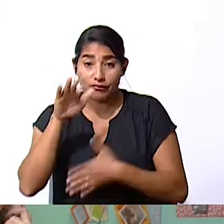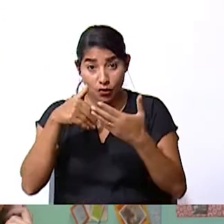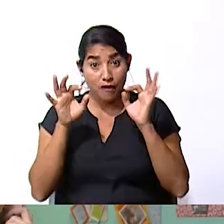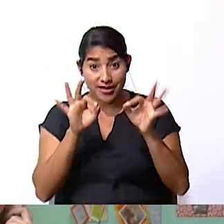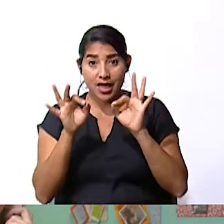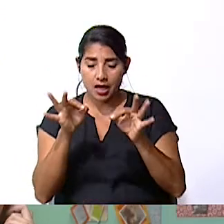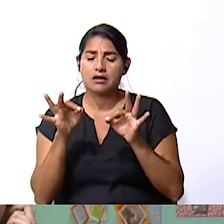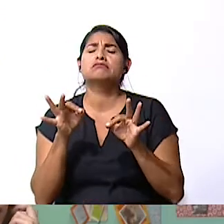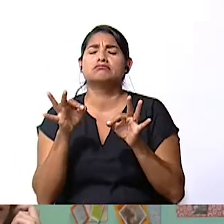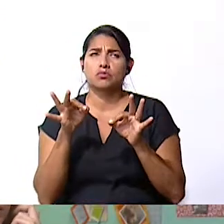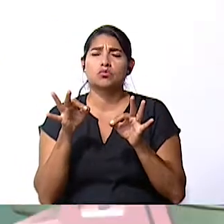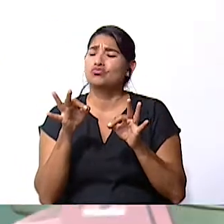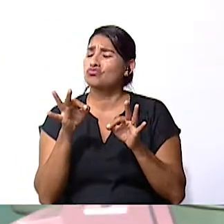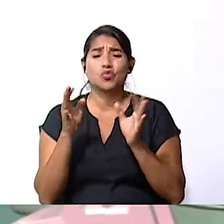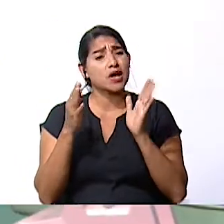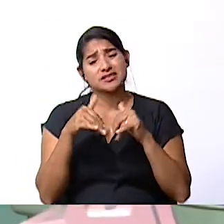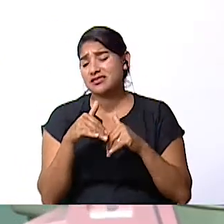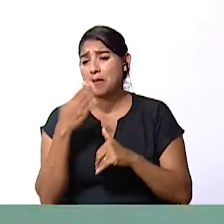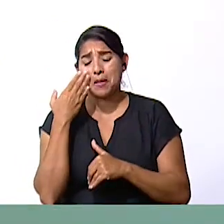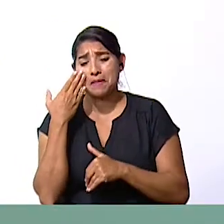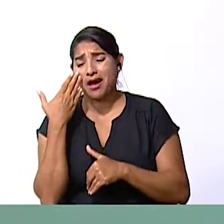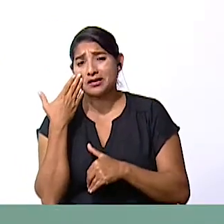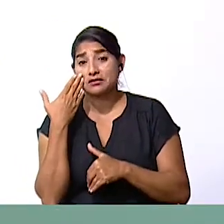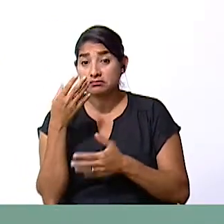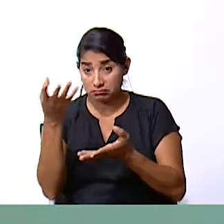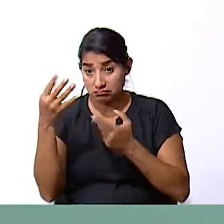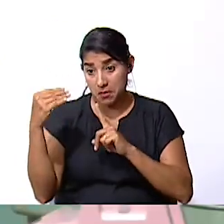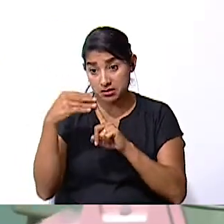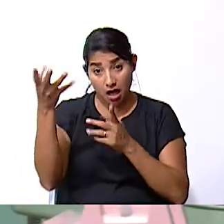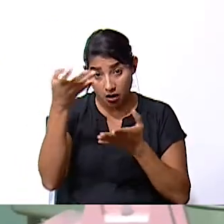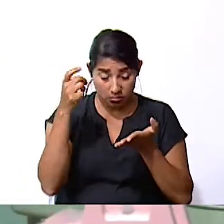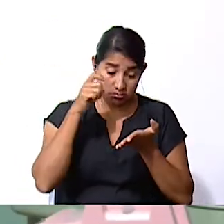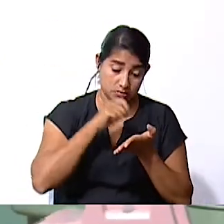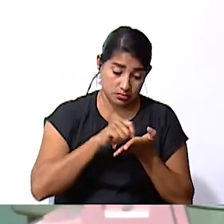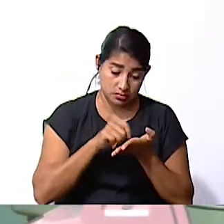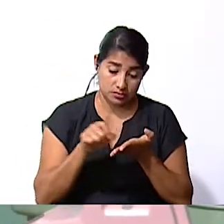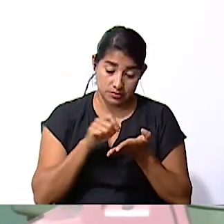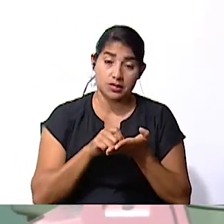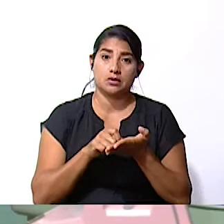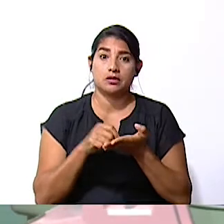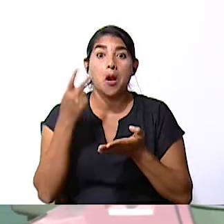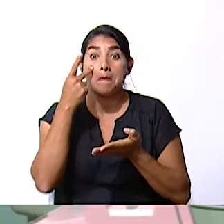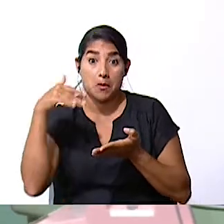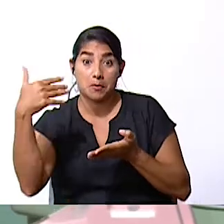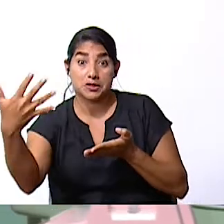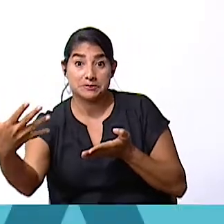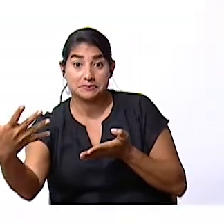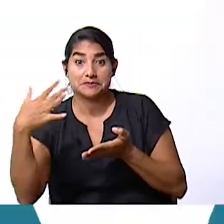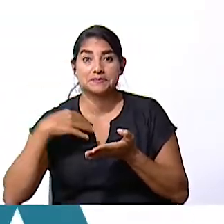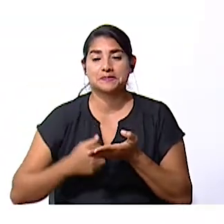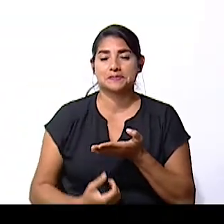vas? ¿Todo bien? No, mami no está. ¿Quieres que le diga algo? Ok, los veo. Chao.